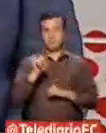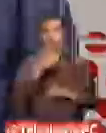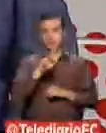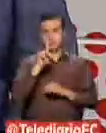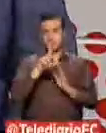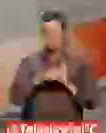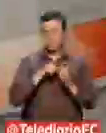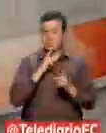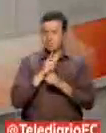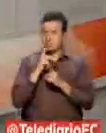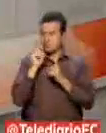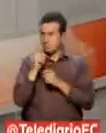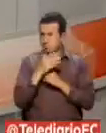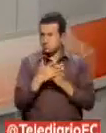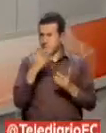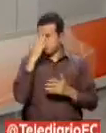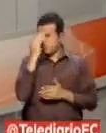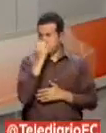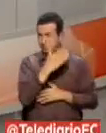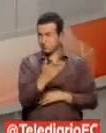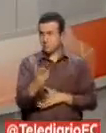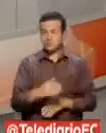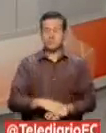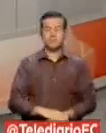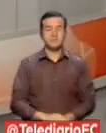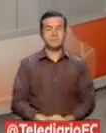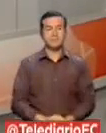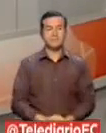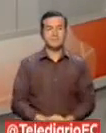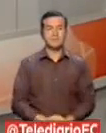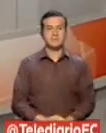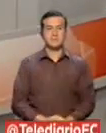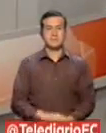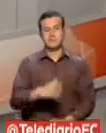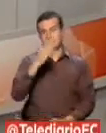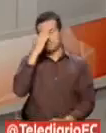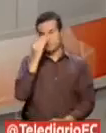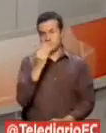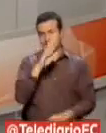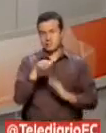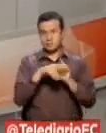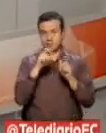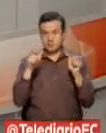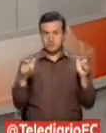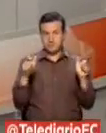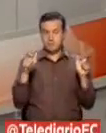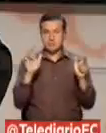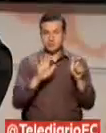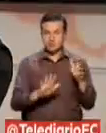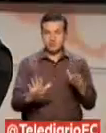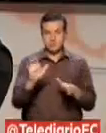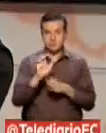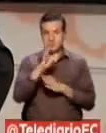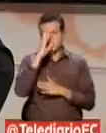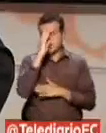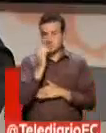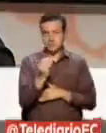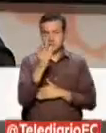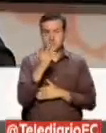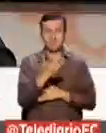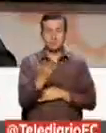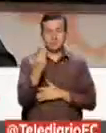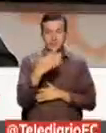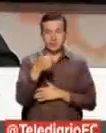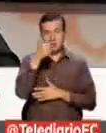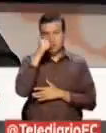7:31 a.m, comencemos por ahí. Buenos días. Bueno, creo que buenos días con todos, buenos días a usted, buenos días al país. El día